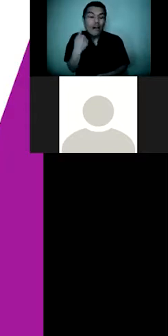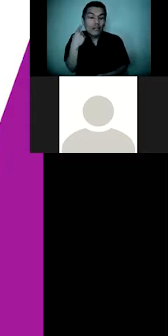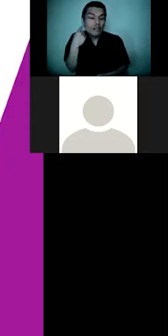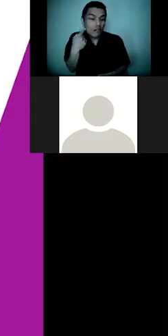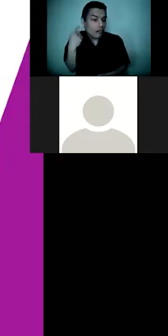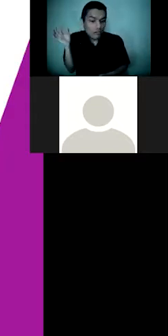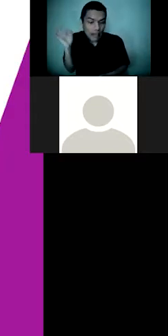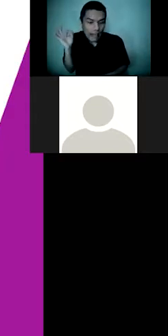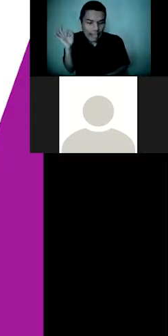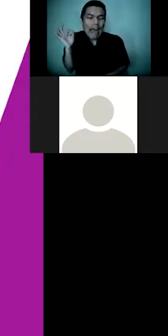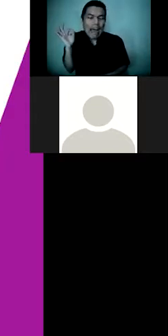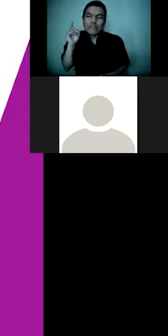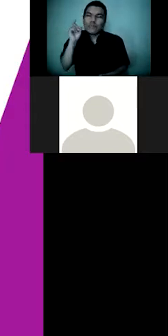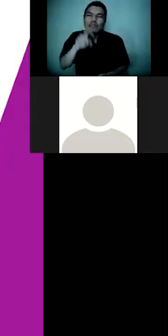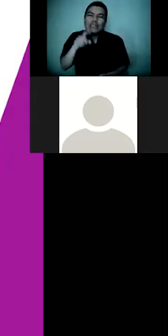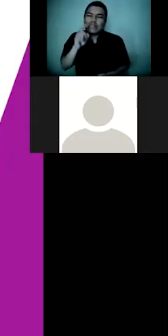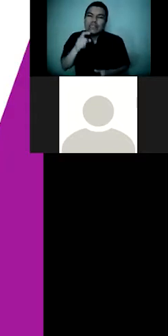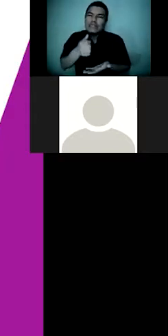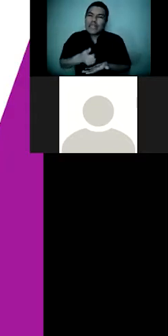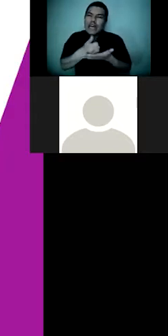¿Por qué? Porque cuando lo ven al sordo,